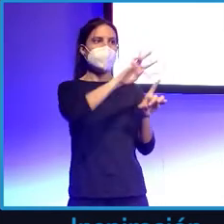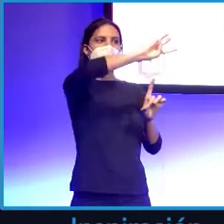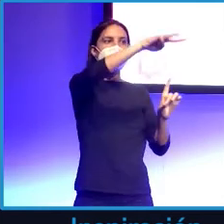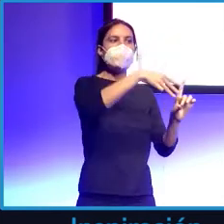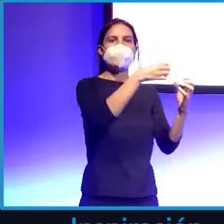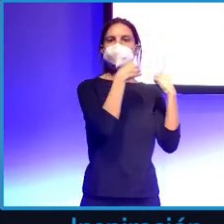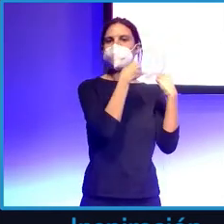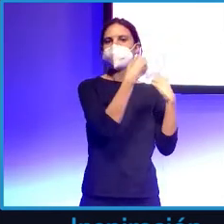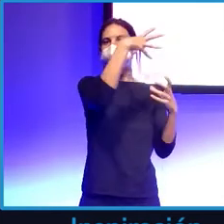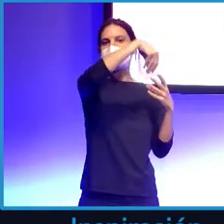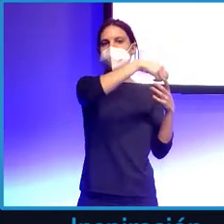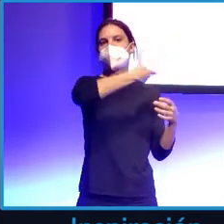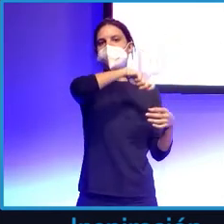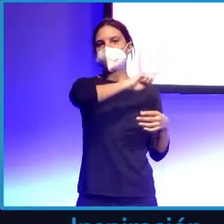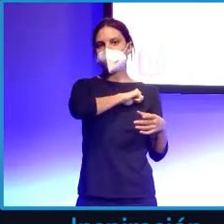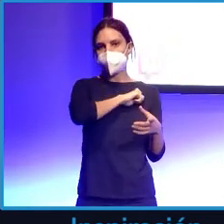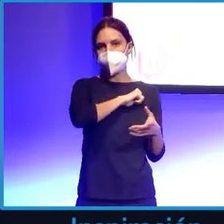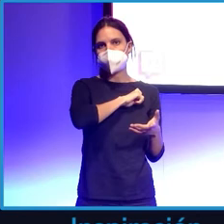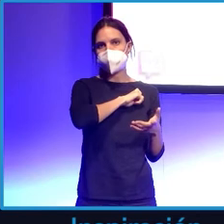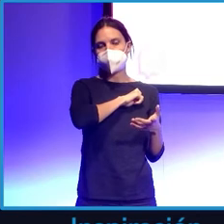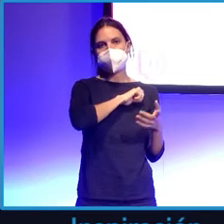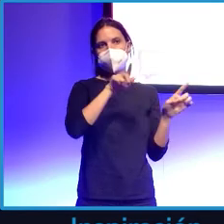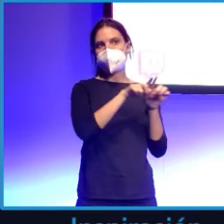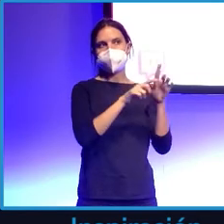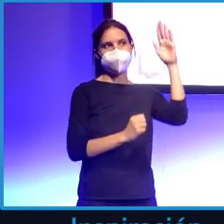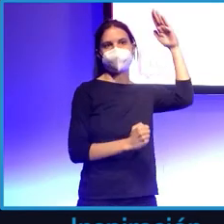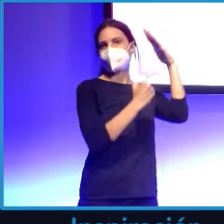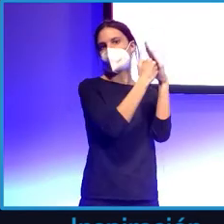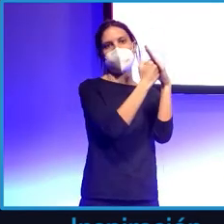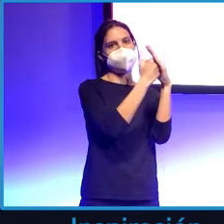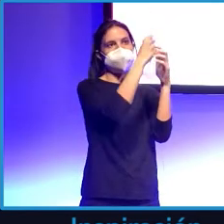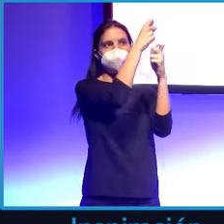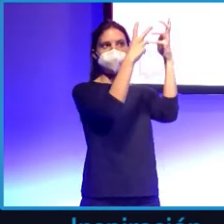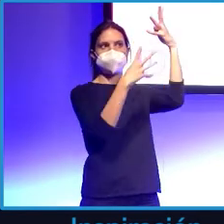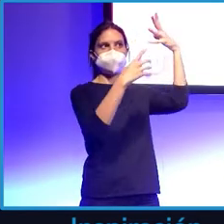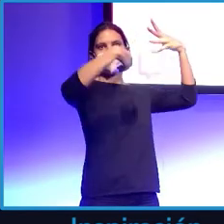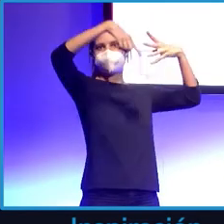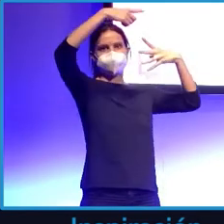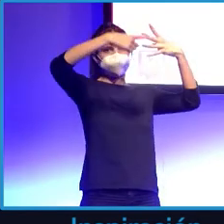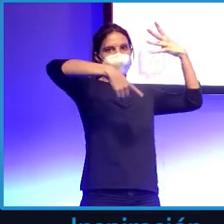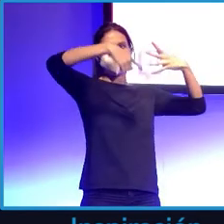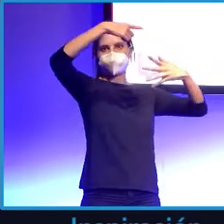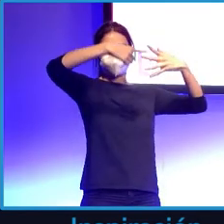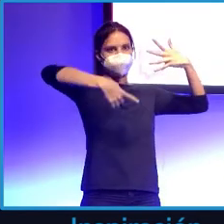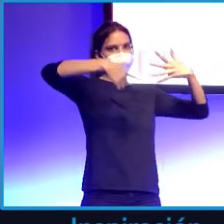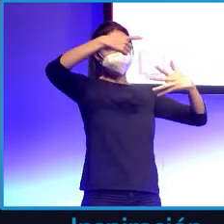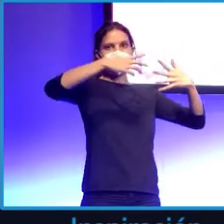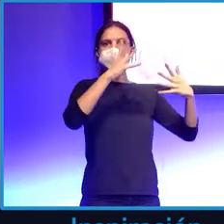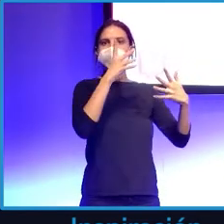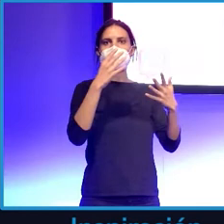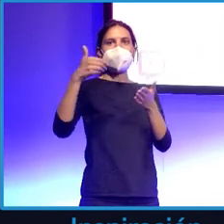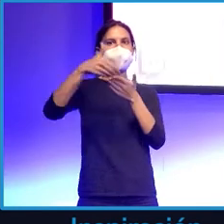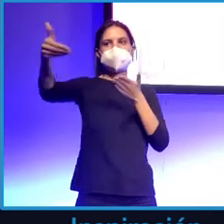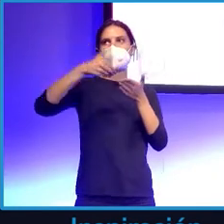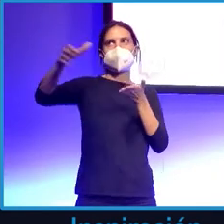españa' que están están en ese top están en esos primeros puestos y están haciendo una millonada gracias a